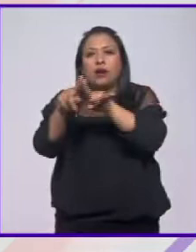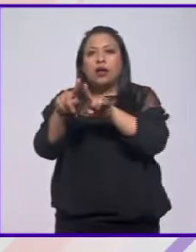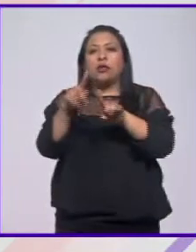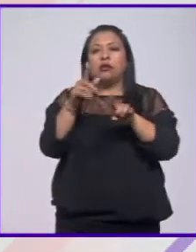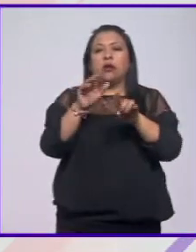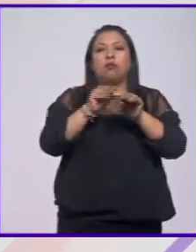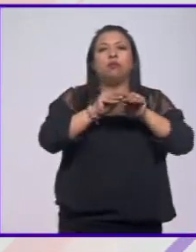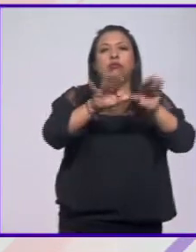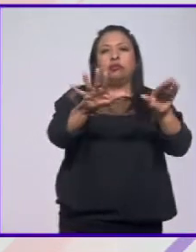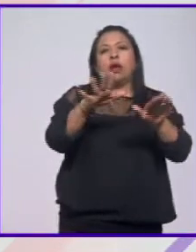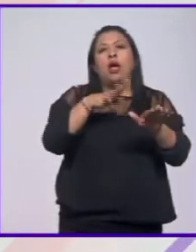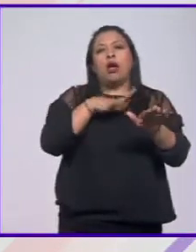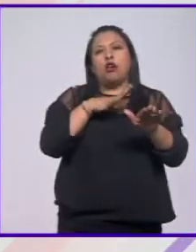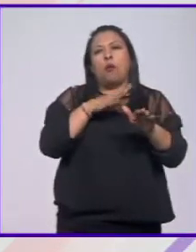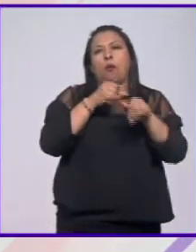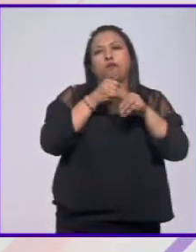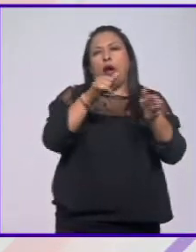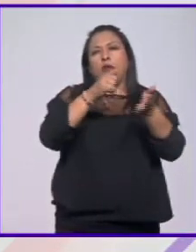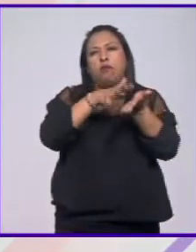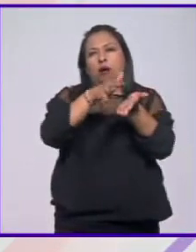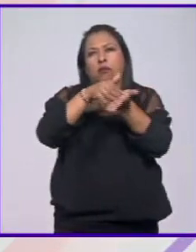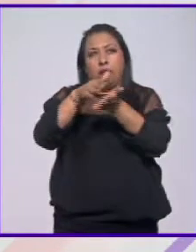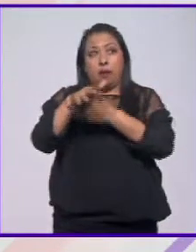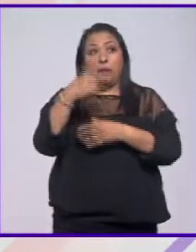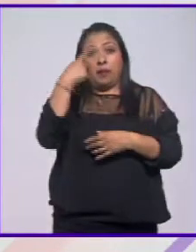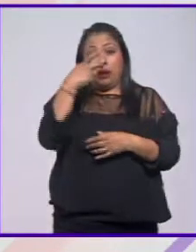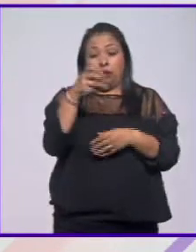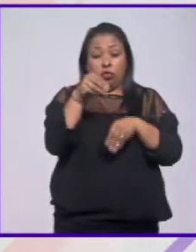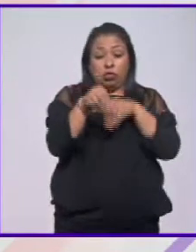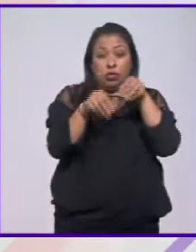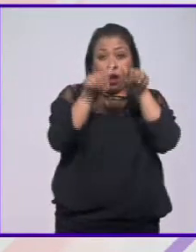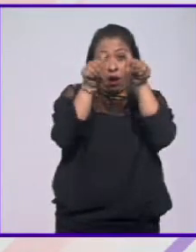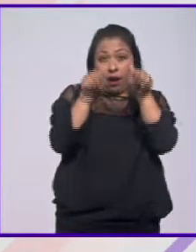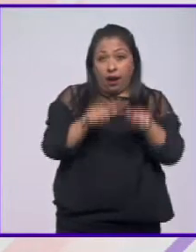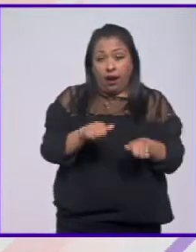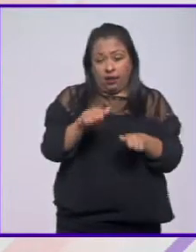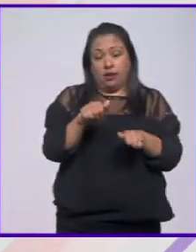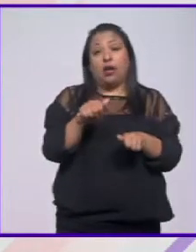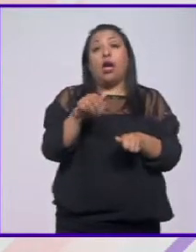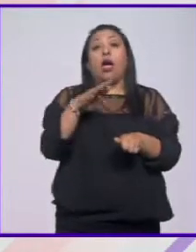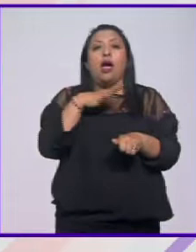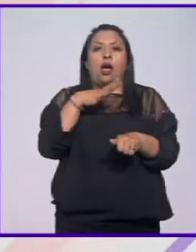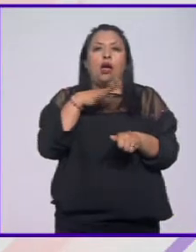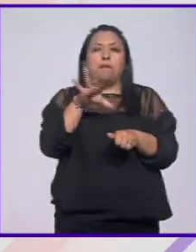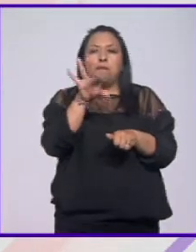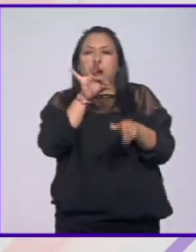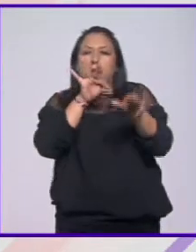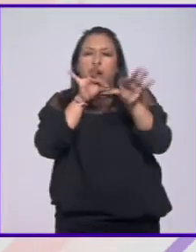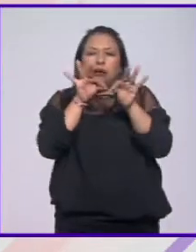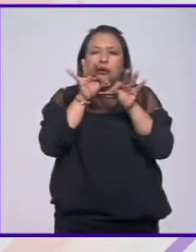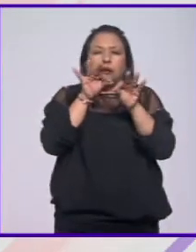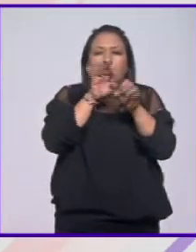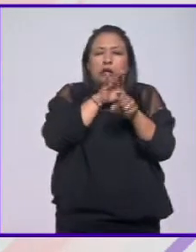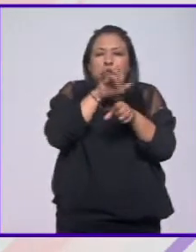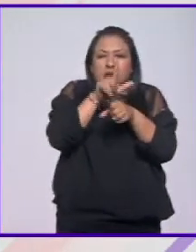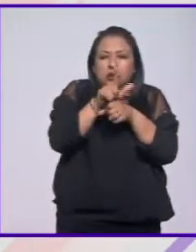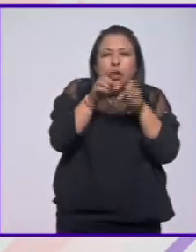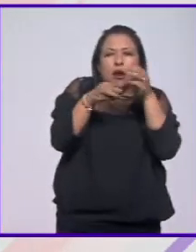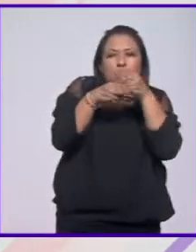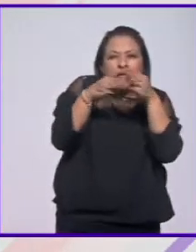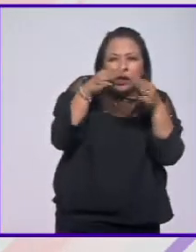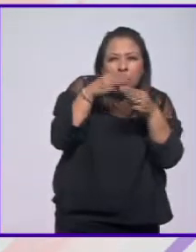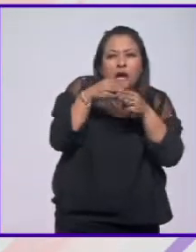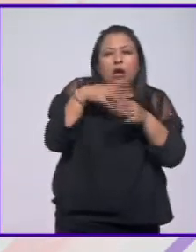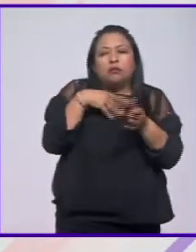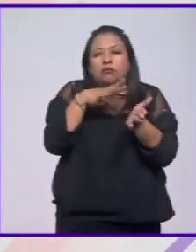obras publicadas de manera masiva. Para ello, el diseño artístico de sus ediciones tiene una selección meticulosa de materiales y